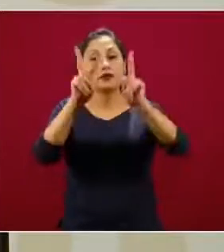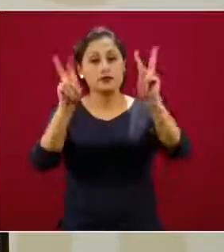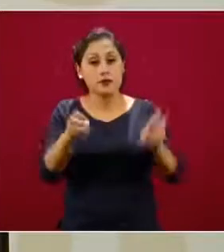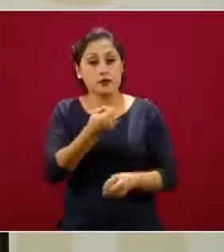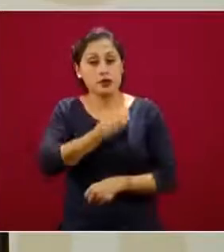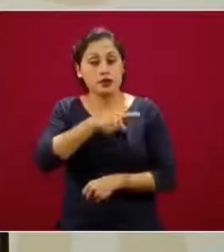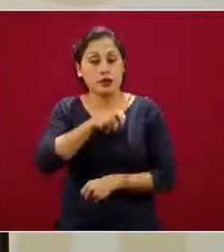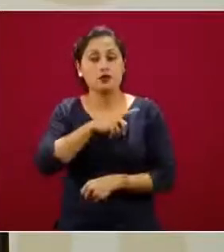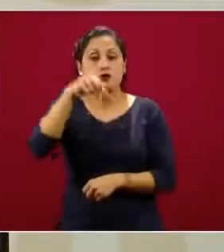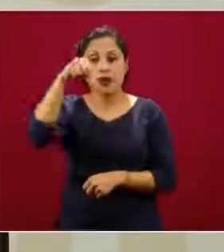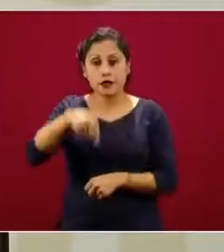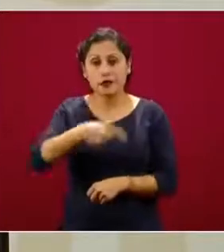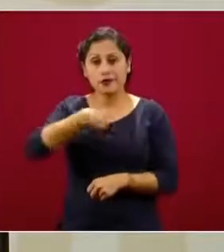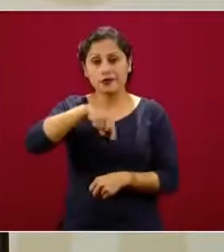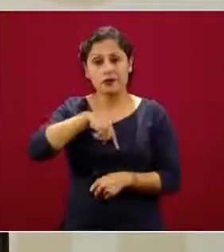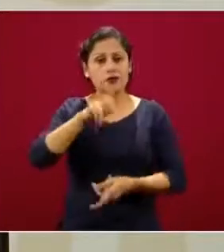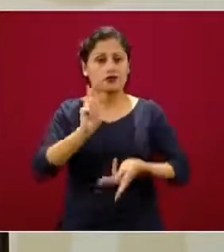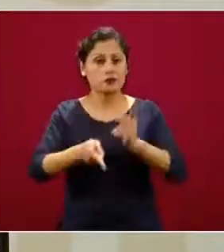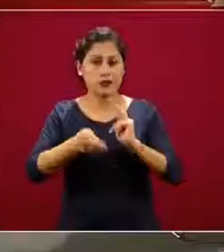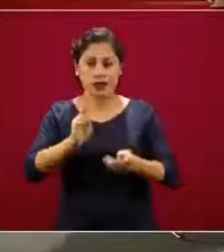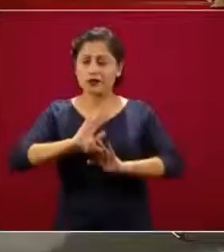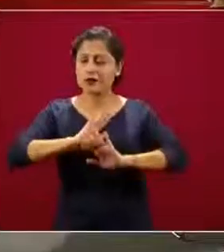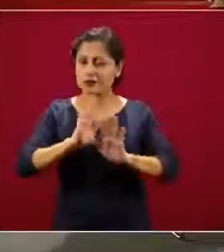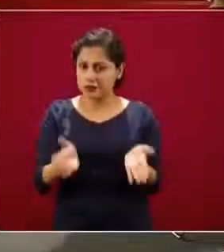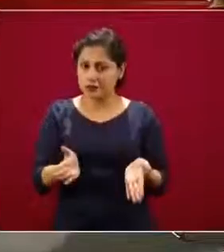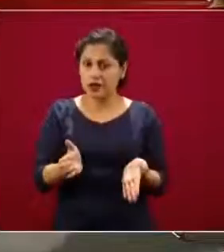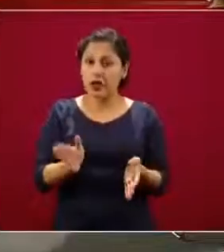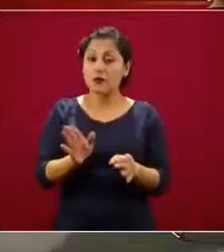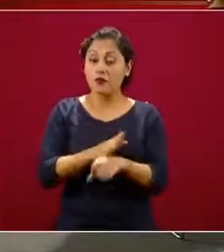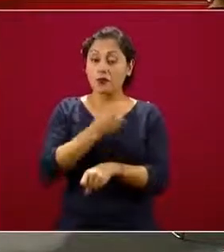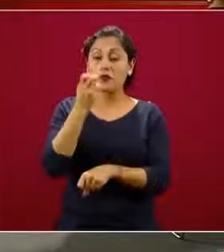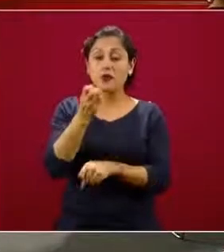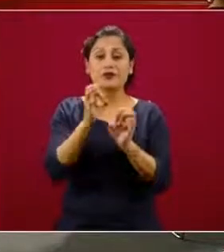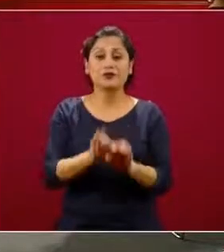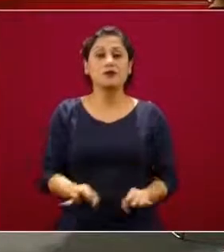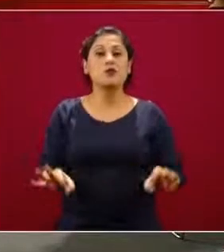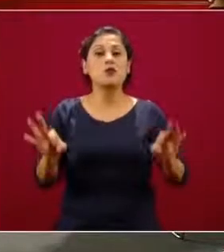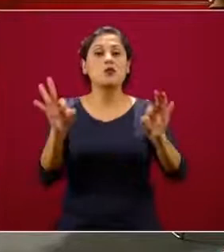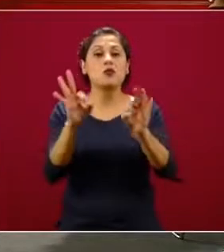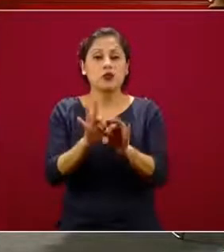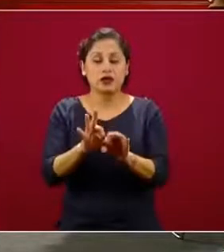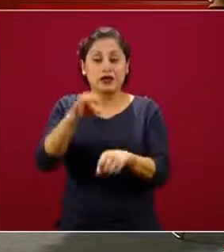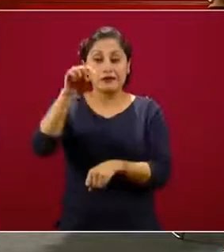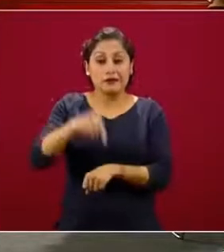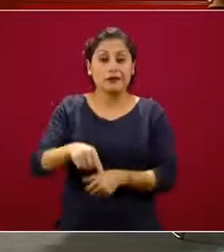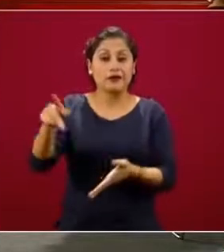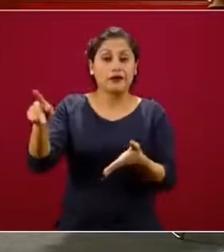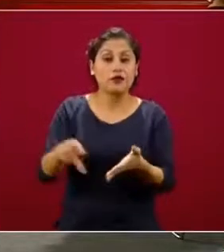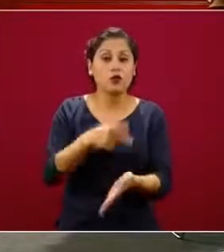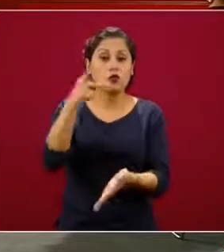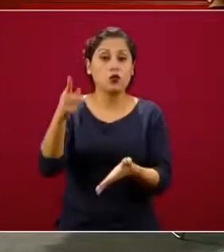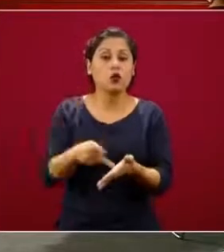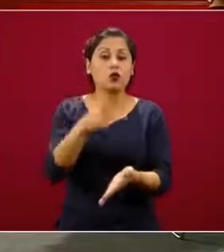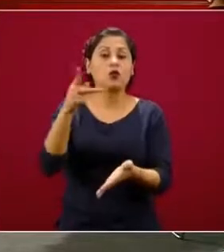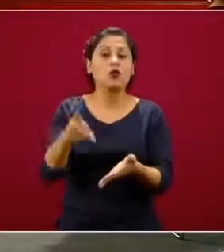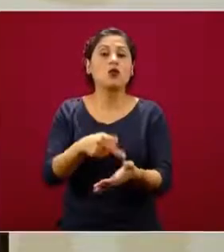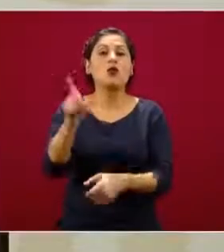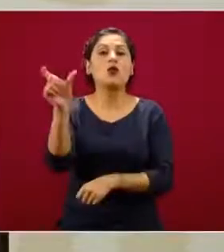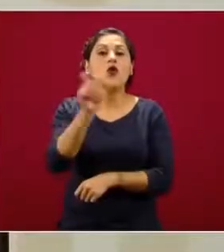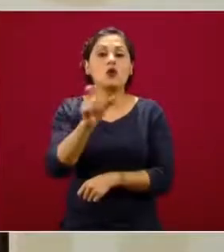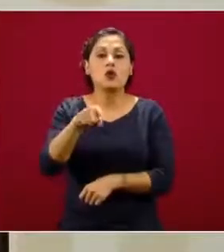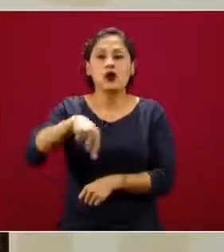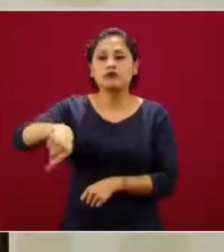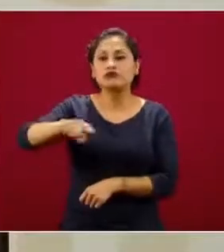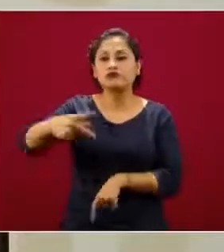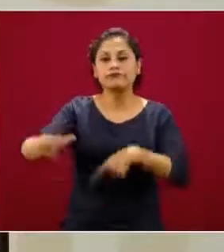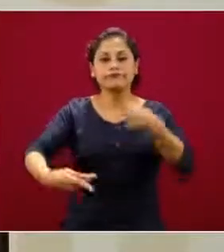ocasiones, es precisamente por eso que una y otra y otra y otra vez, cuando surgía el comentario, la